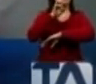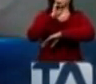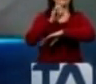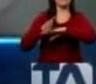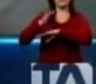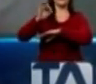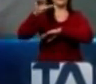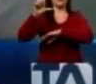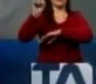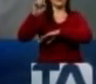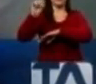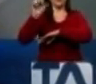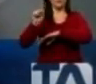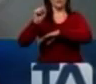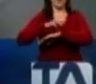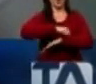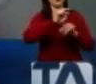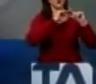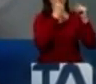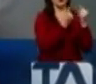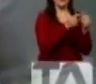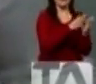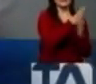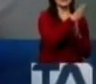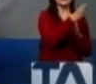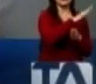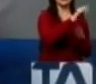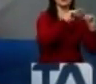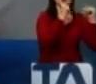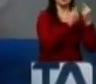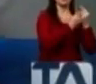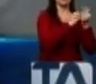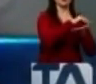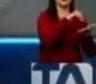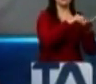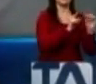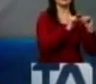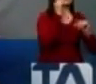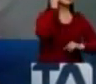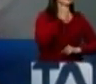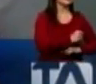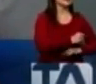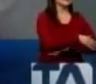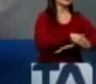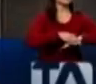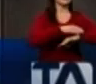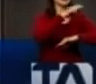grupo de especialistas a reforzar al grupo que tenemos en el Centro de Especialidades La Mariscal,